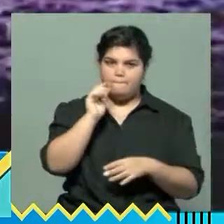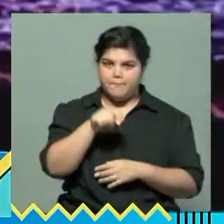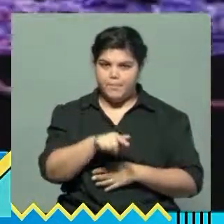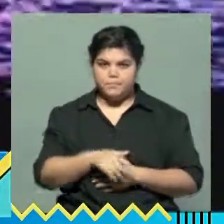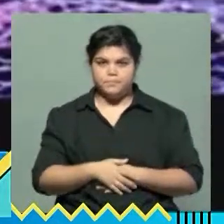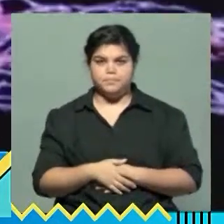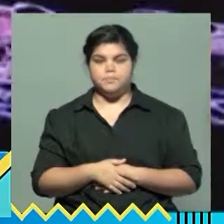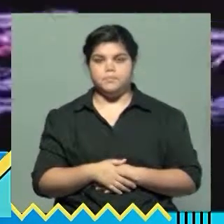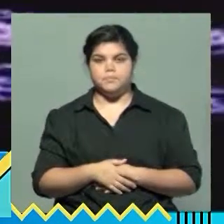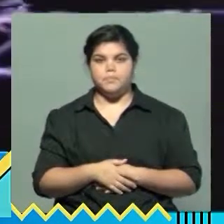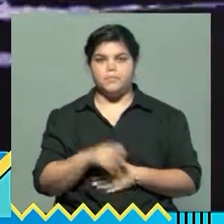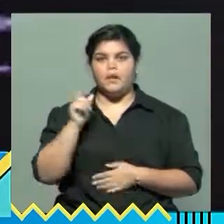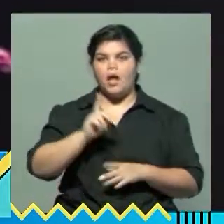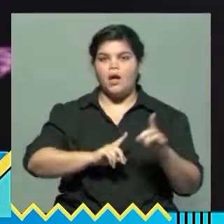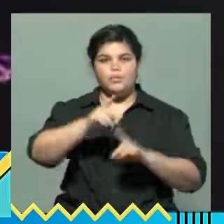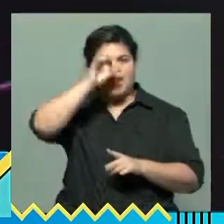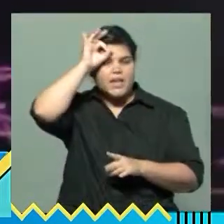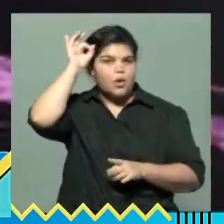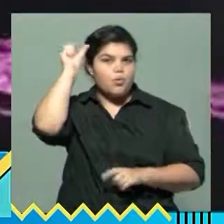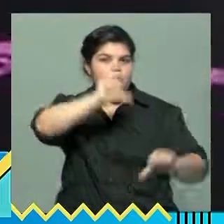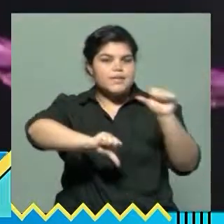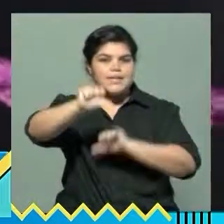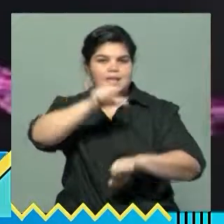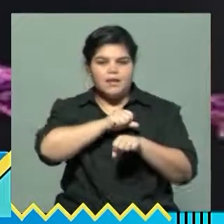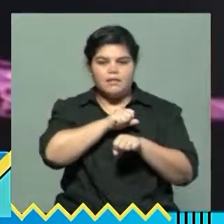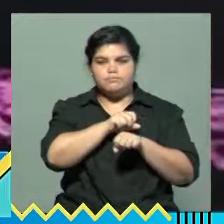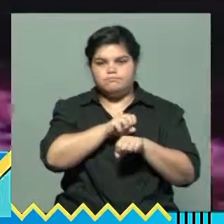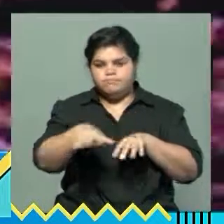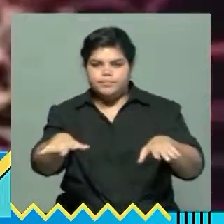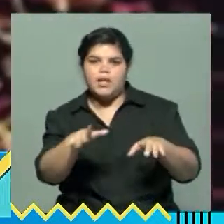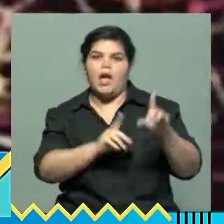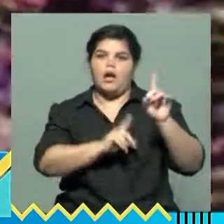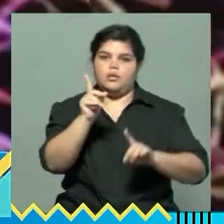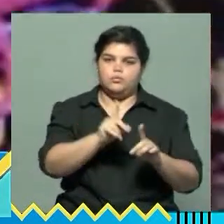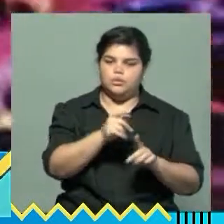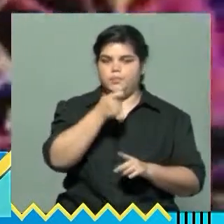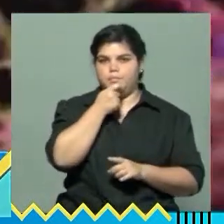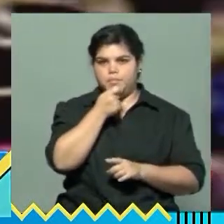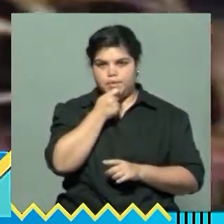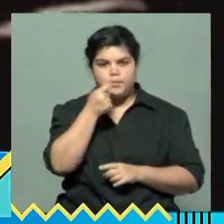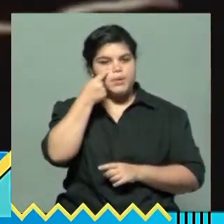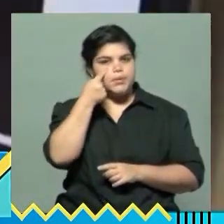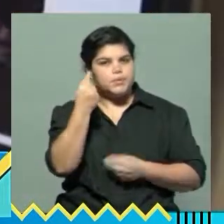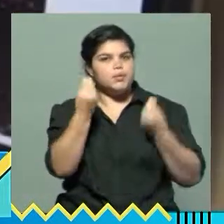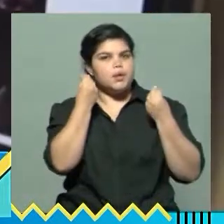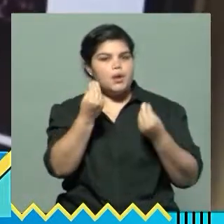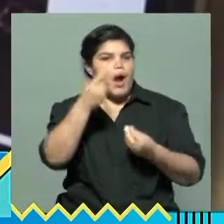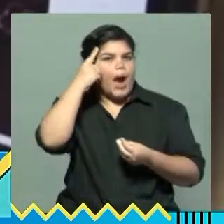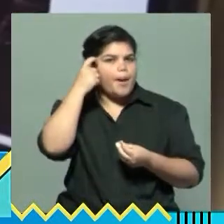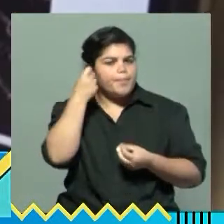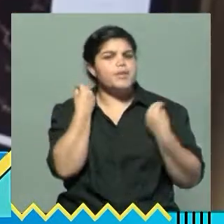Hay distintas ramas de las neurociencias que tienen implicancias para conocer cómo aprendemos